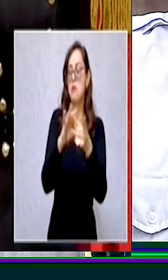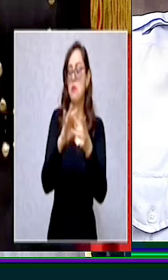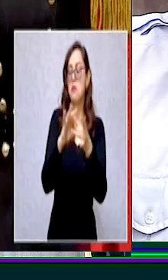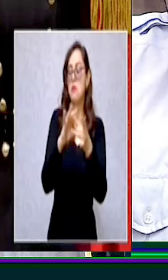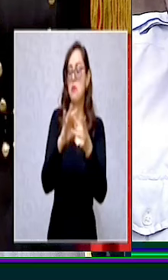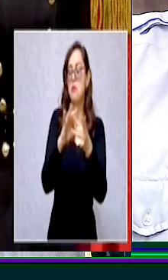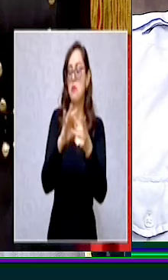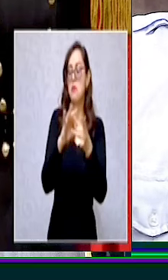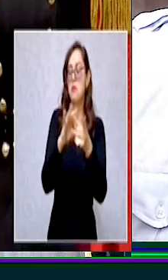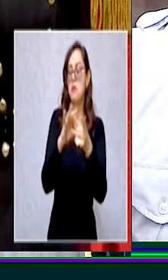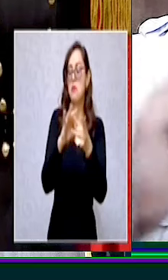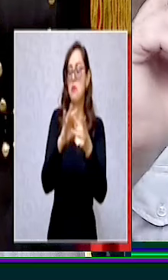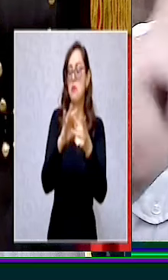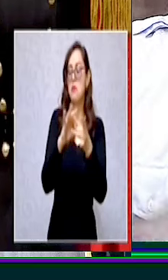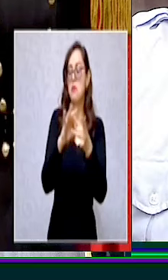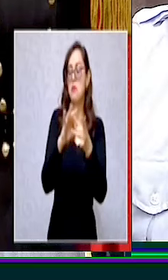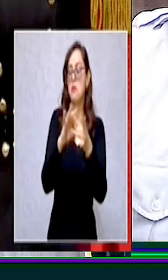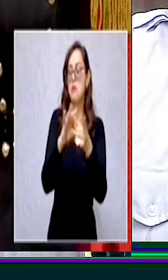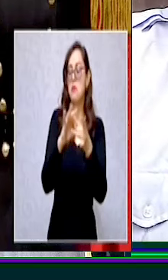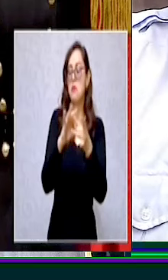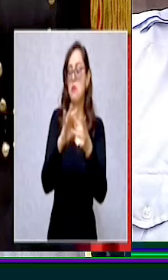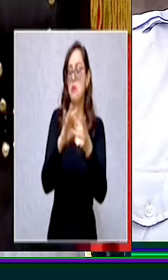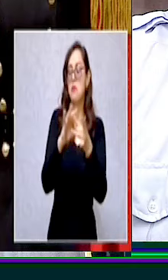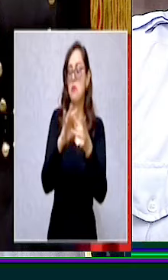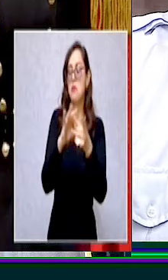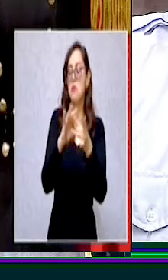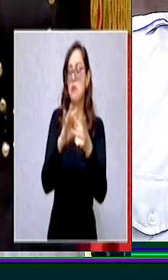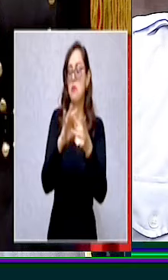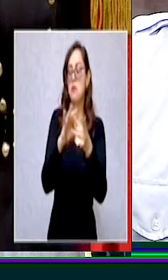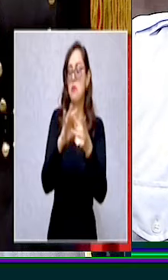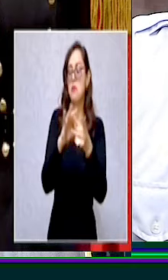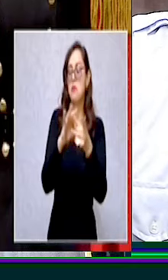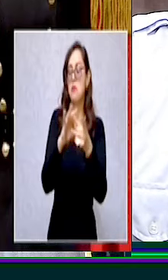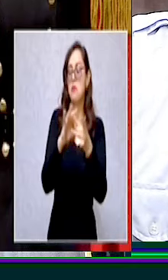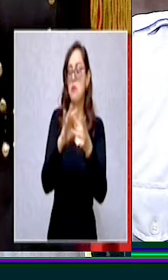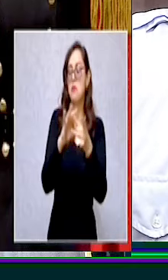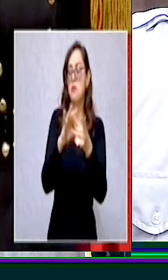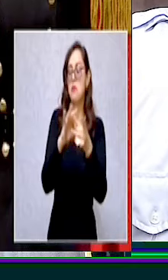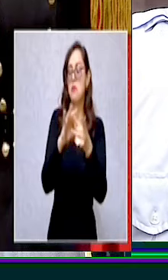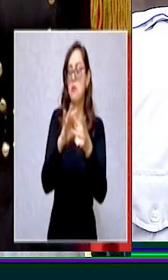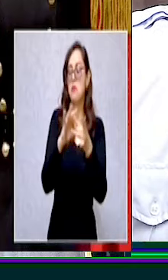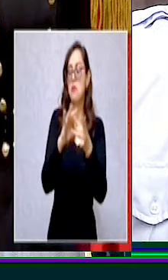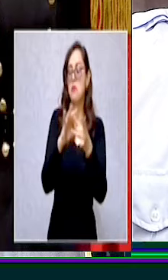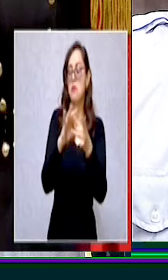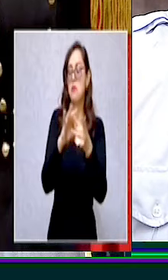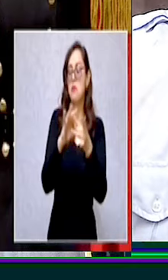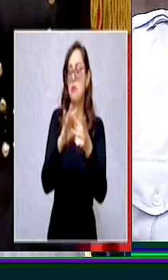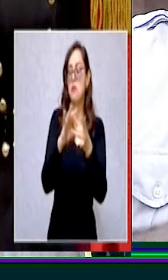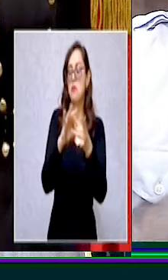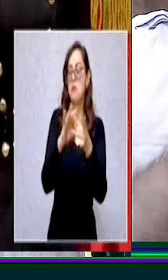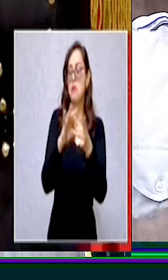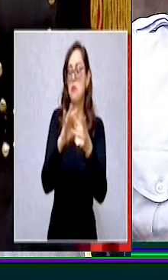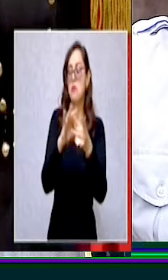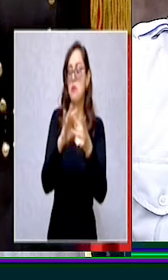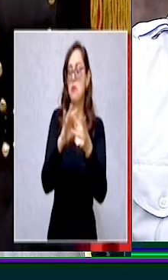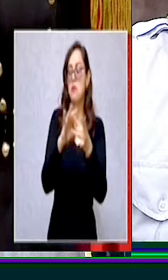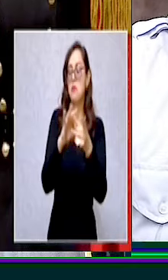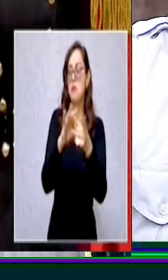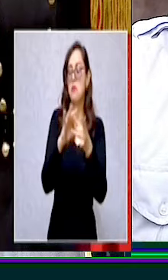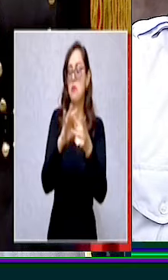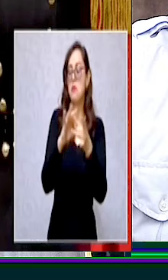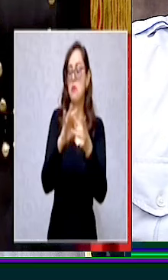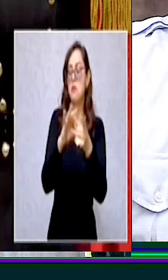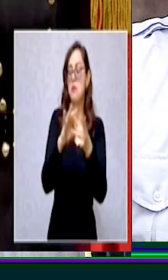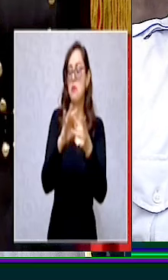bien porque si le va bien a Claudia shen obviamente nos va bien a todos y le va bien a